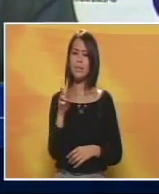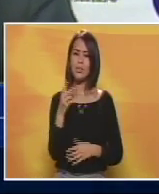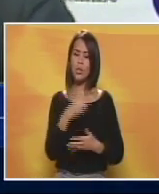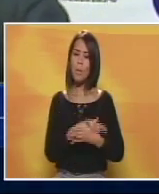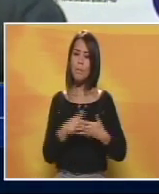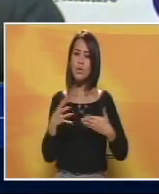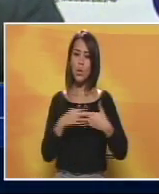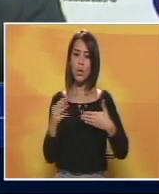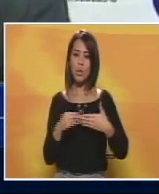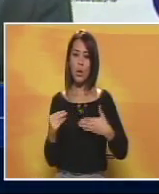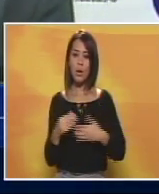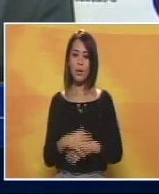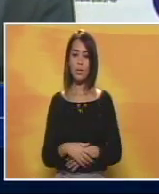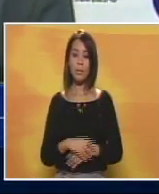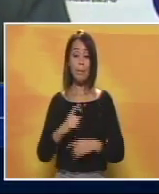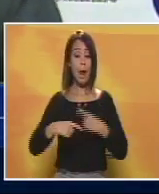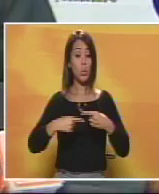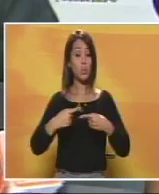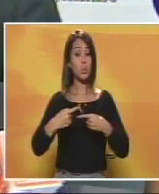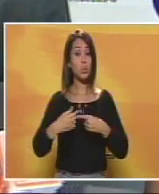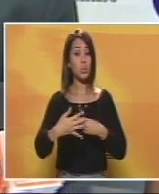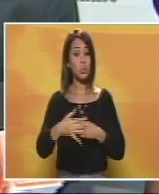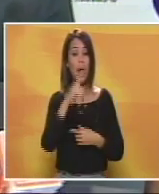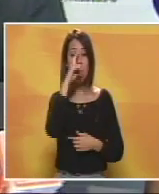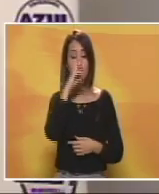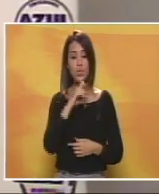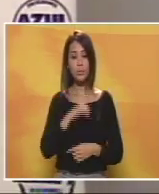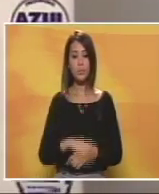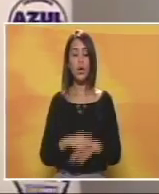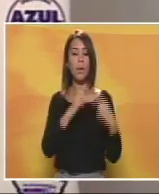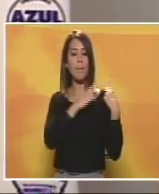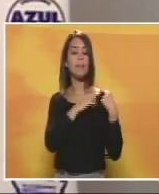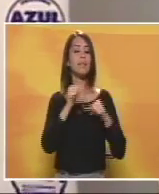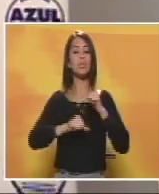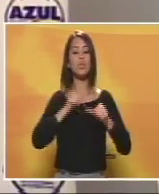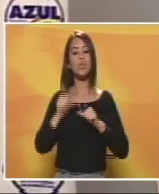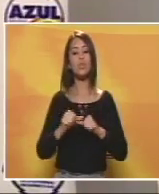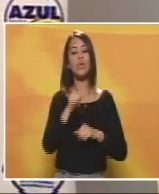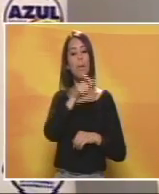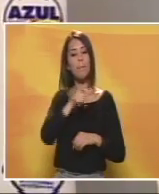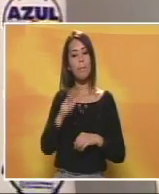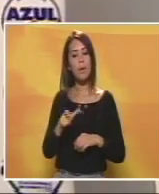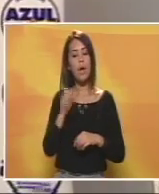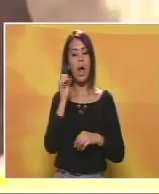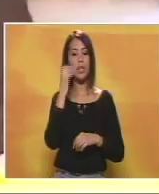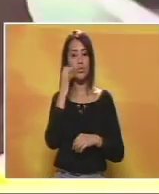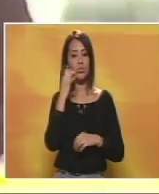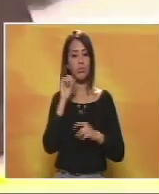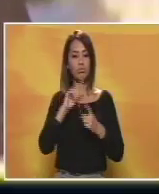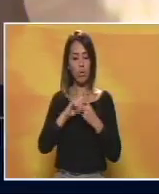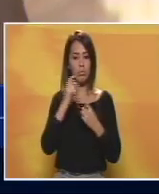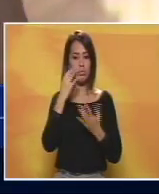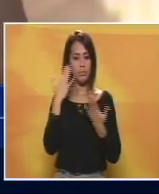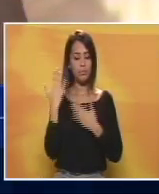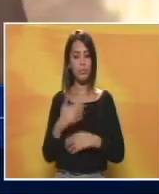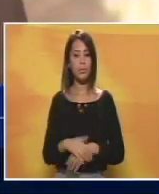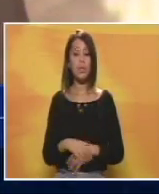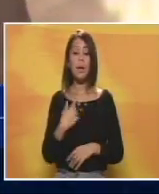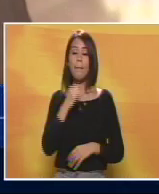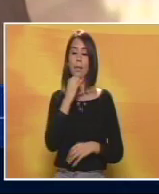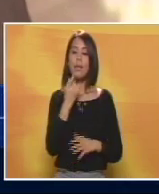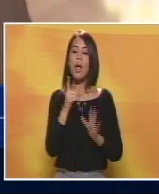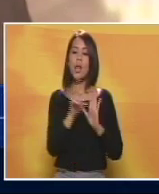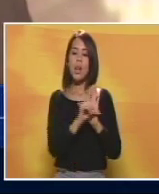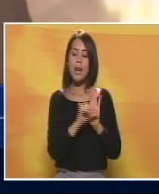dólares para todo el año. Los representantes de la Asociación Civil Azul Positivo informaron que agotarán todas las vías legales para exigir a los